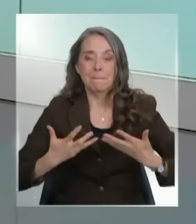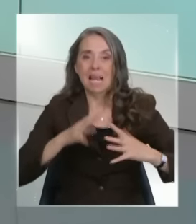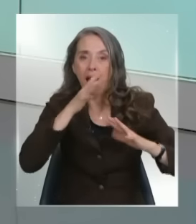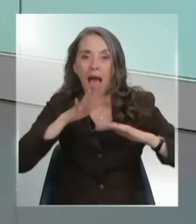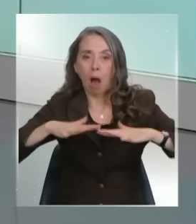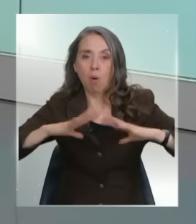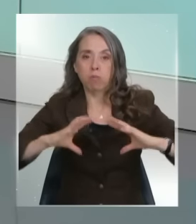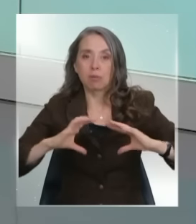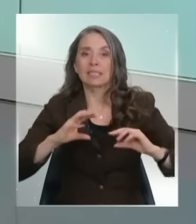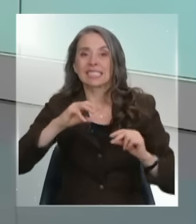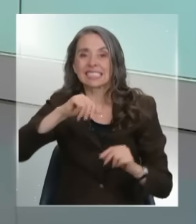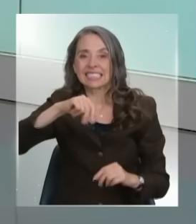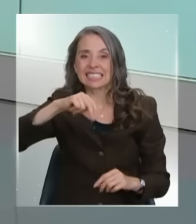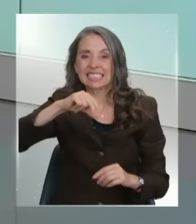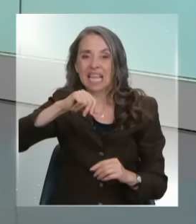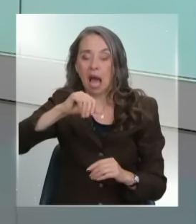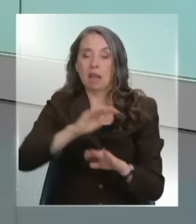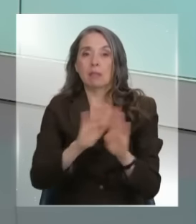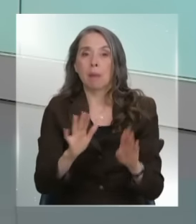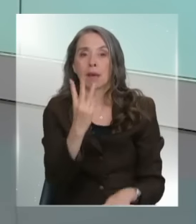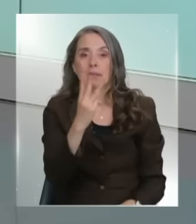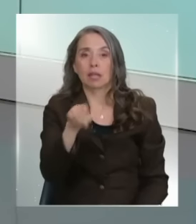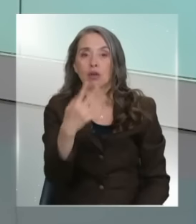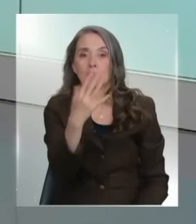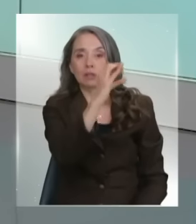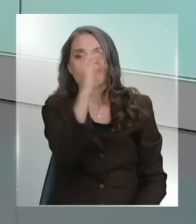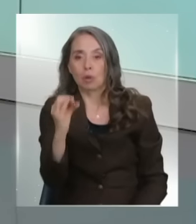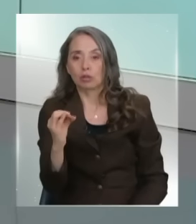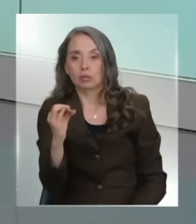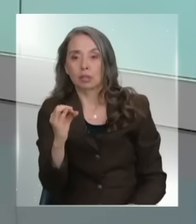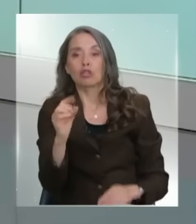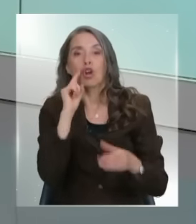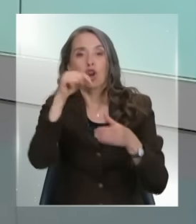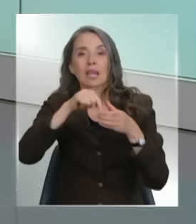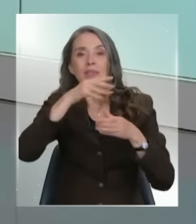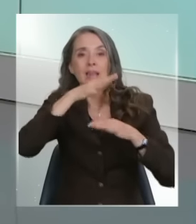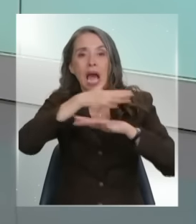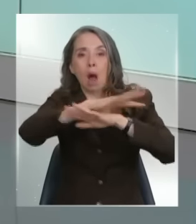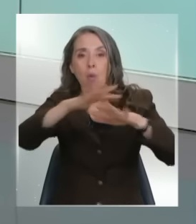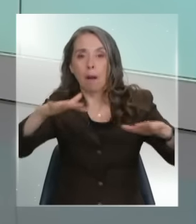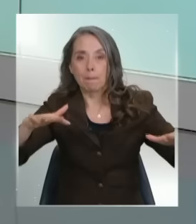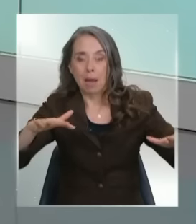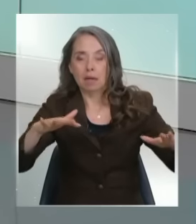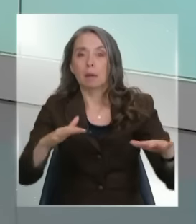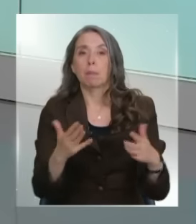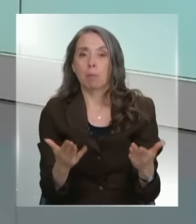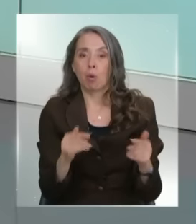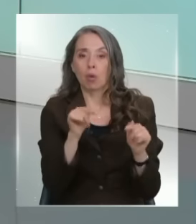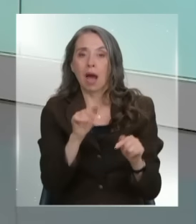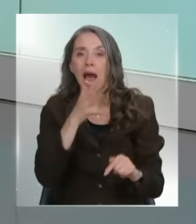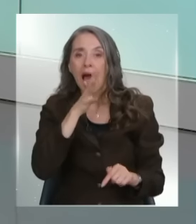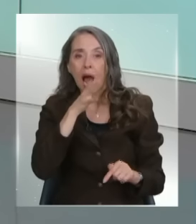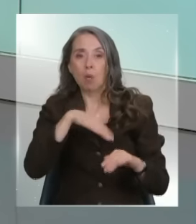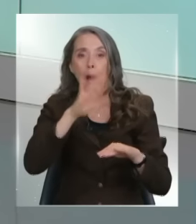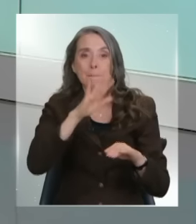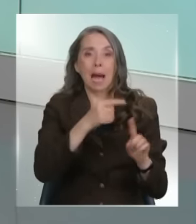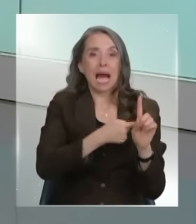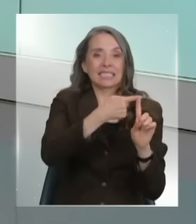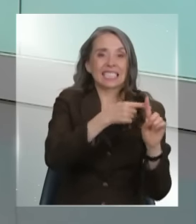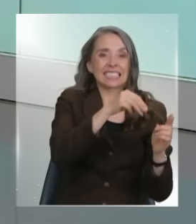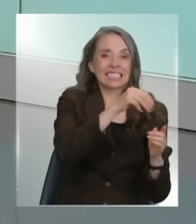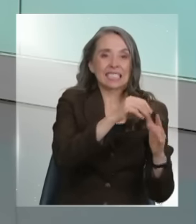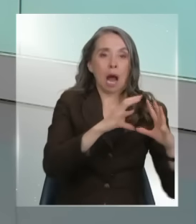que en promedio las sales representan solo el 3,5% de la composición del agua del mar. Entonces, aquí el agua más salada,